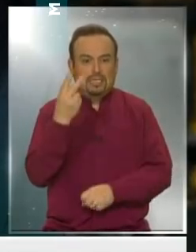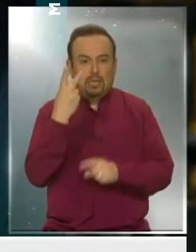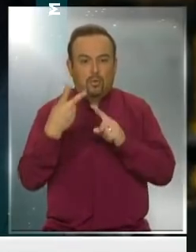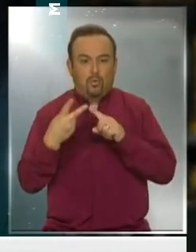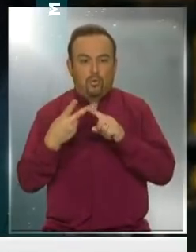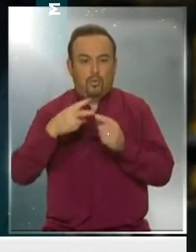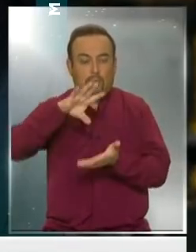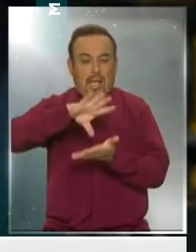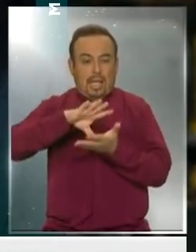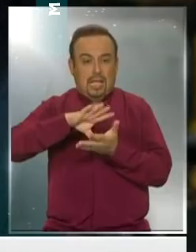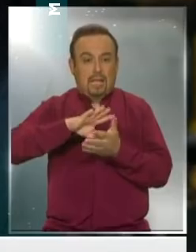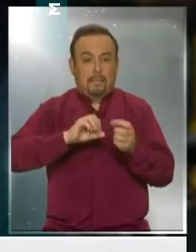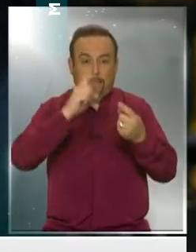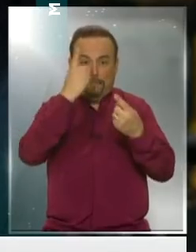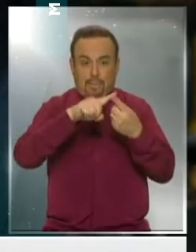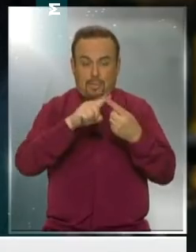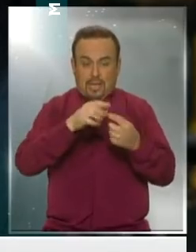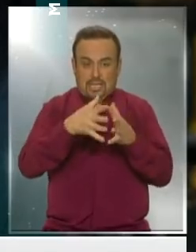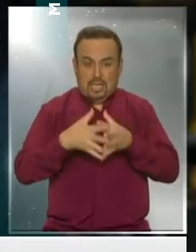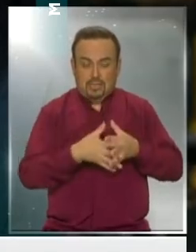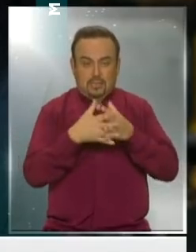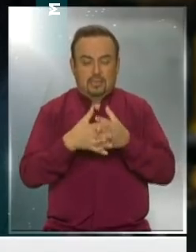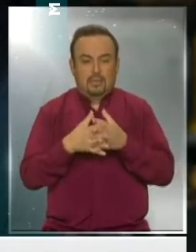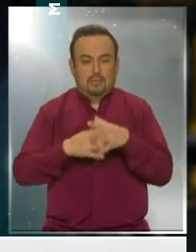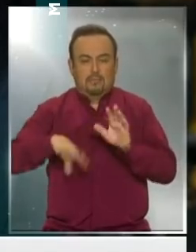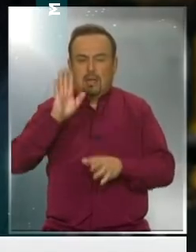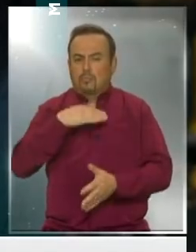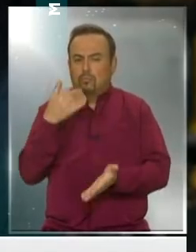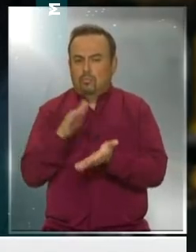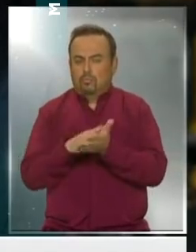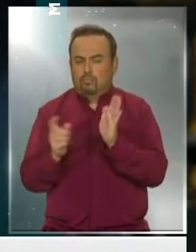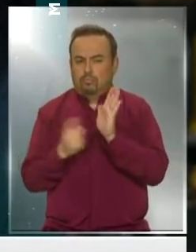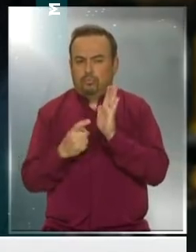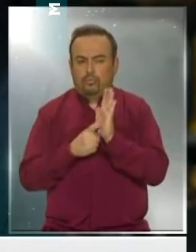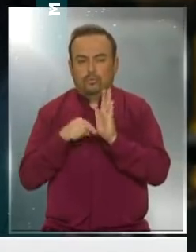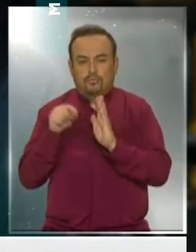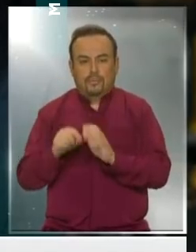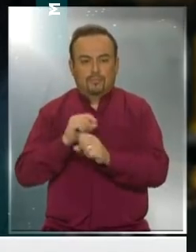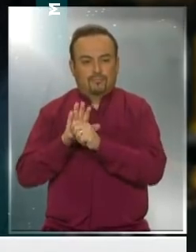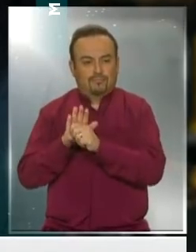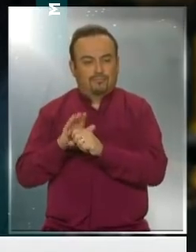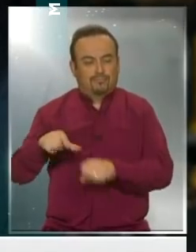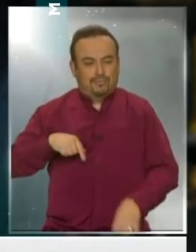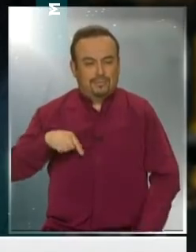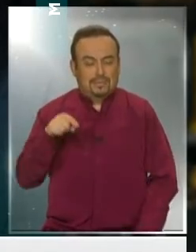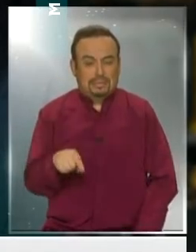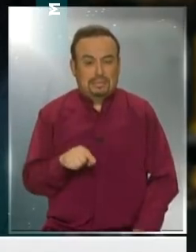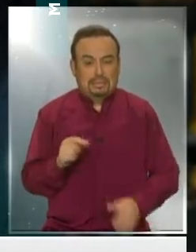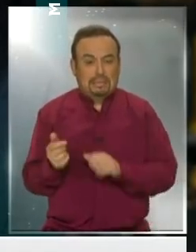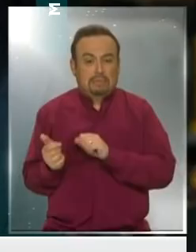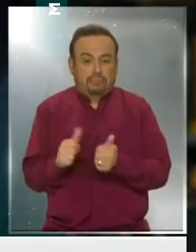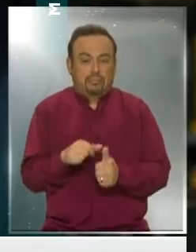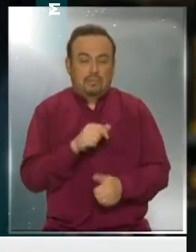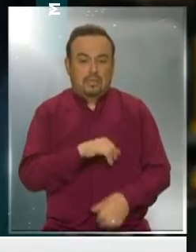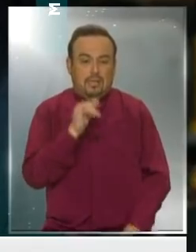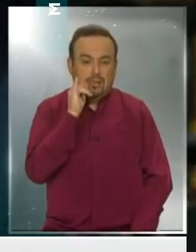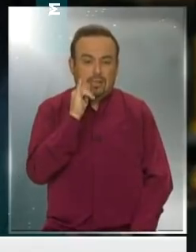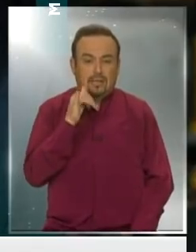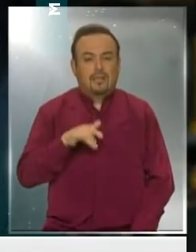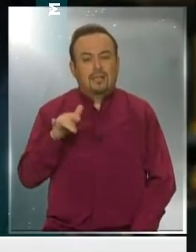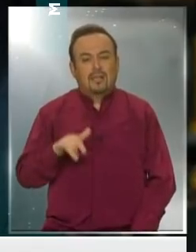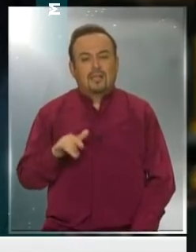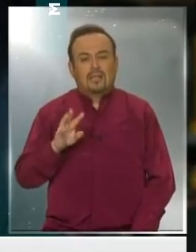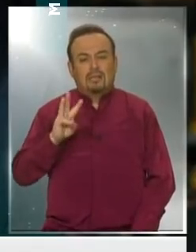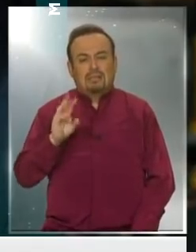país del mundo, después de Estados Unidos, en registrar más muertos por COVID-19. Está superando a Italia. Este país ya tiene más